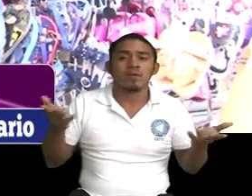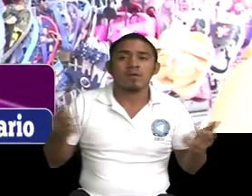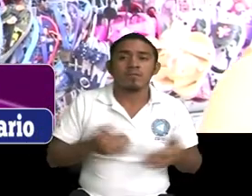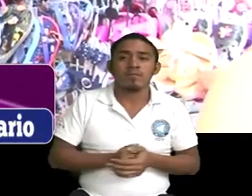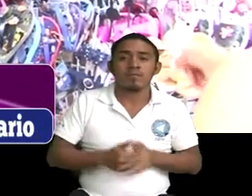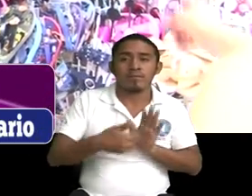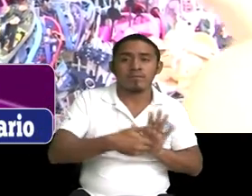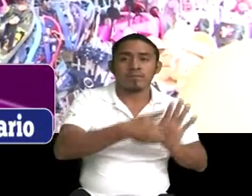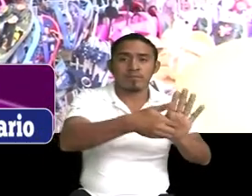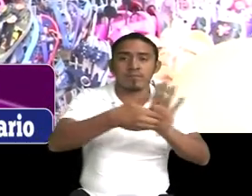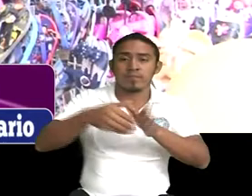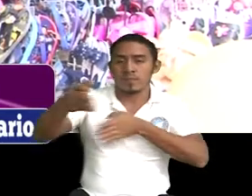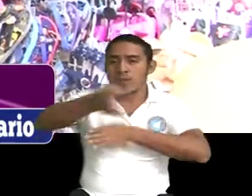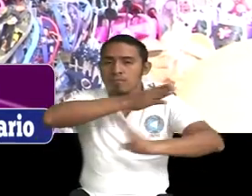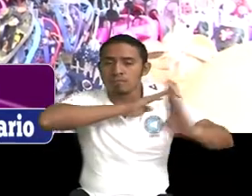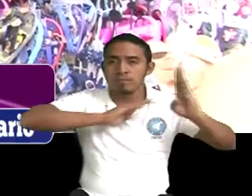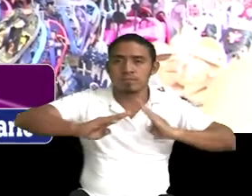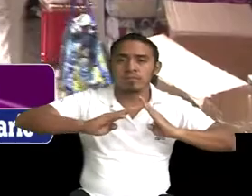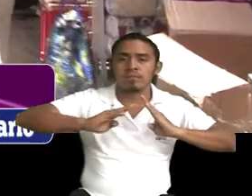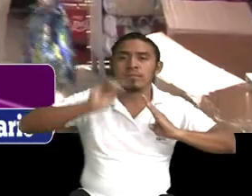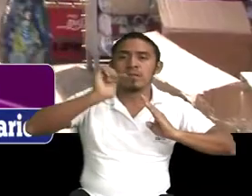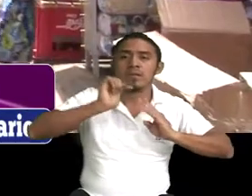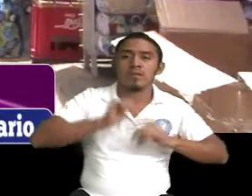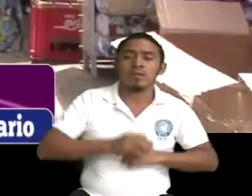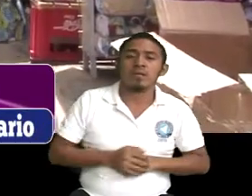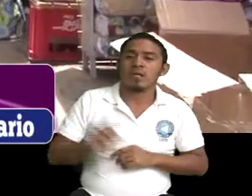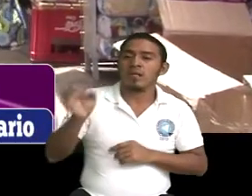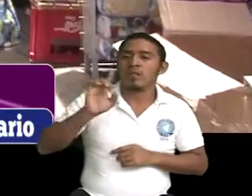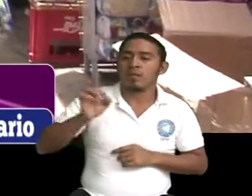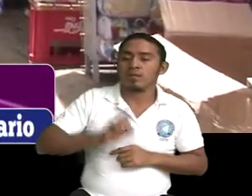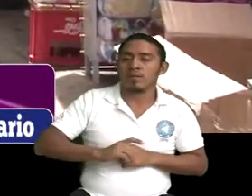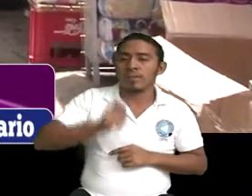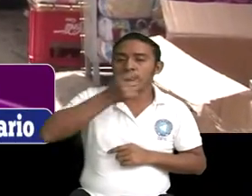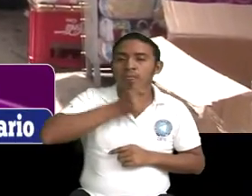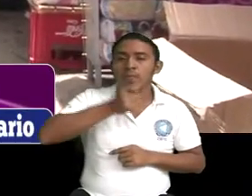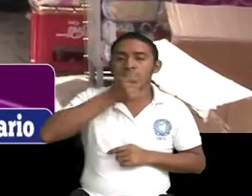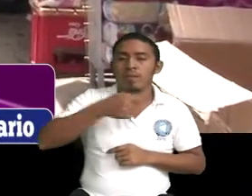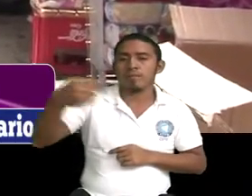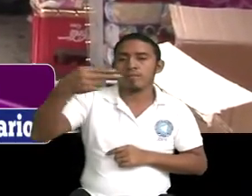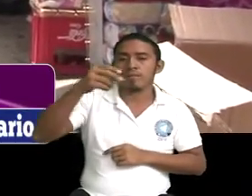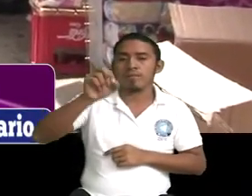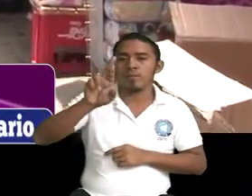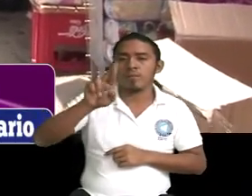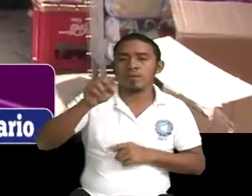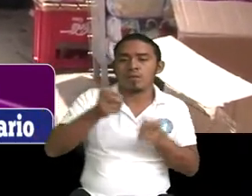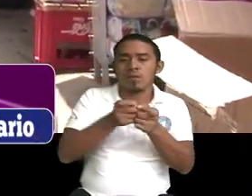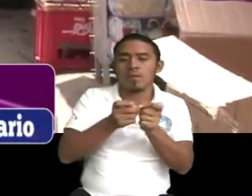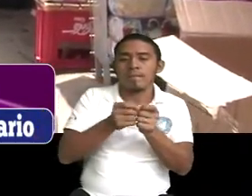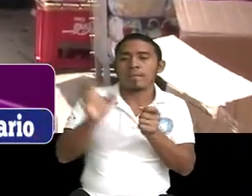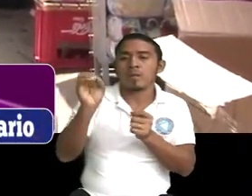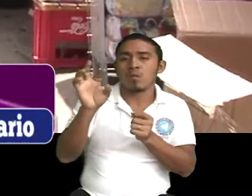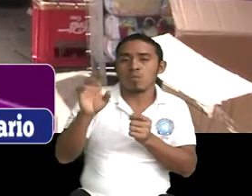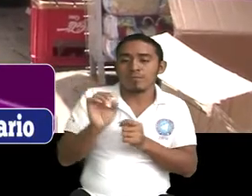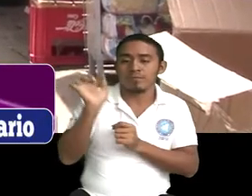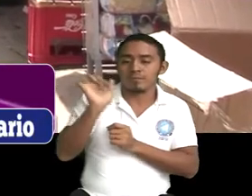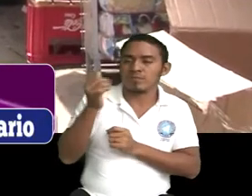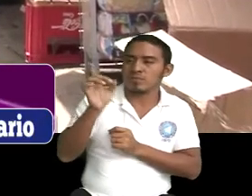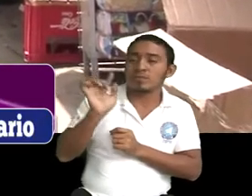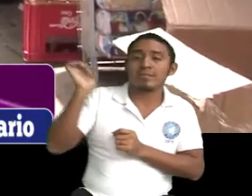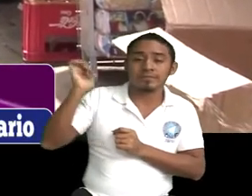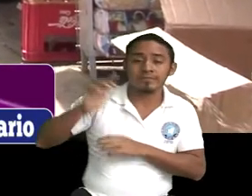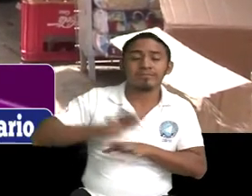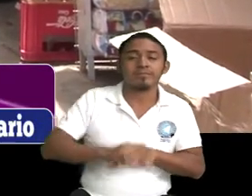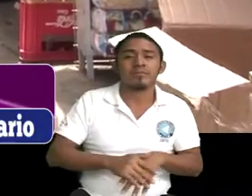una demostración de taekwondo en la sorbetería Hormiga de Oro y con una tardeada de juegos